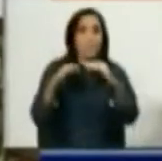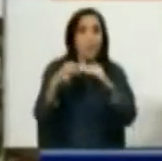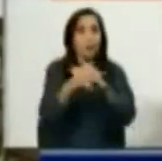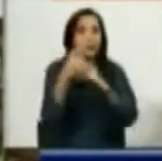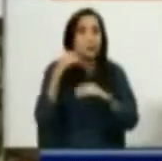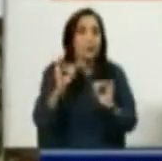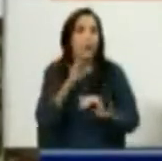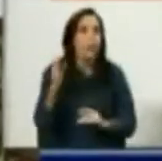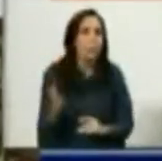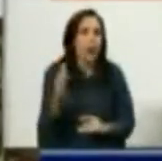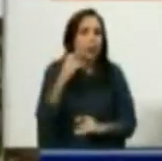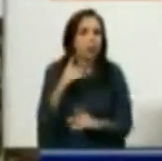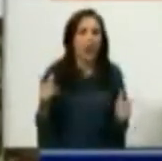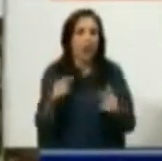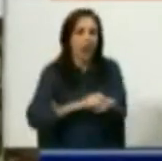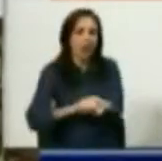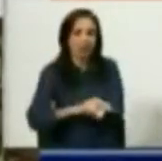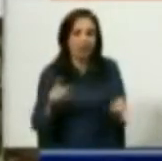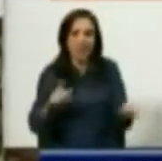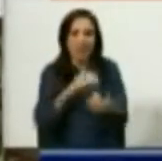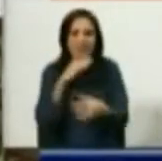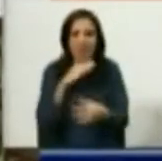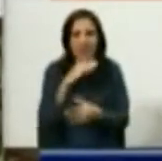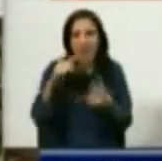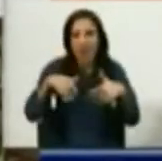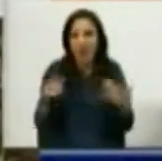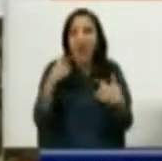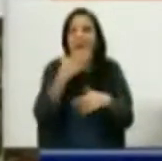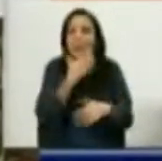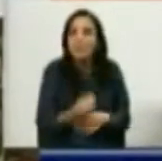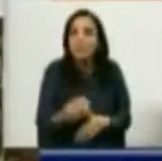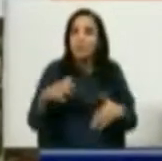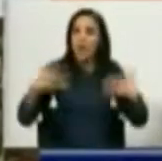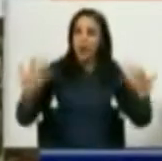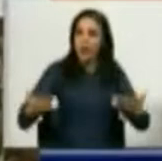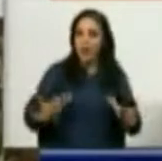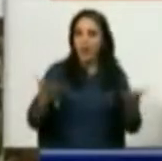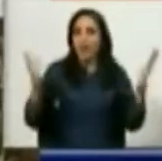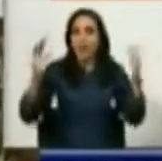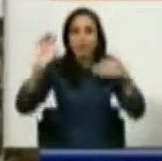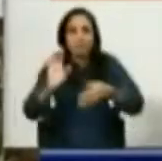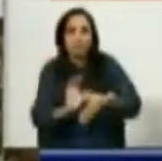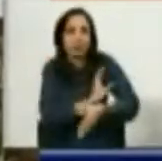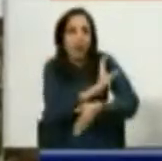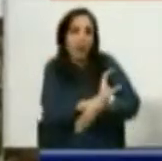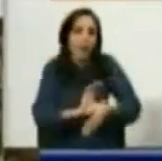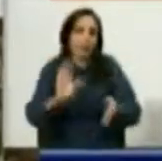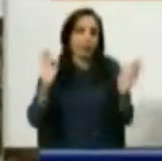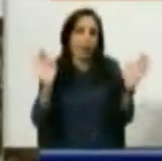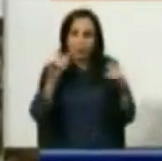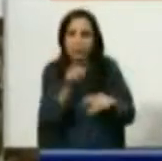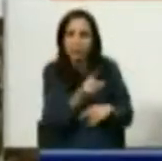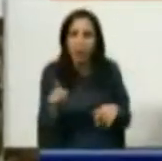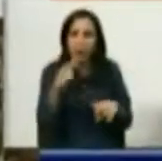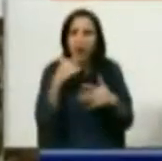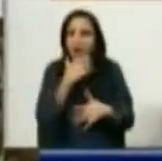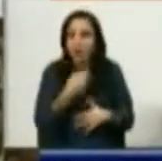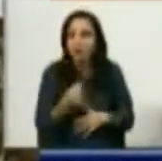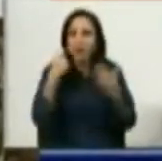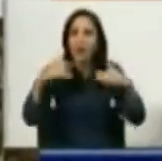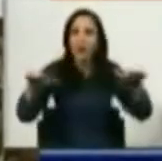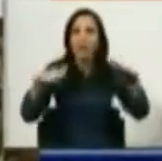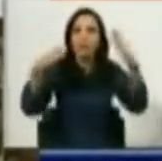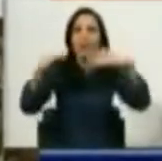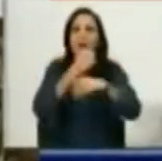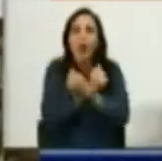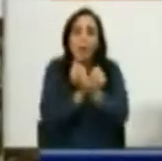a los venezolanos y los venezolanas diciembre es alegría diciembre bueno es la Navidad es el